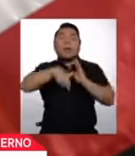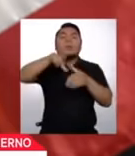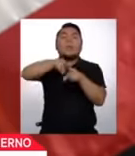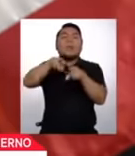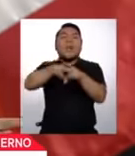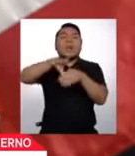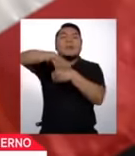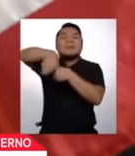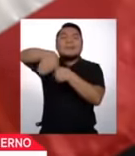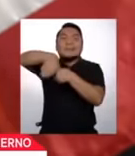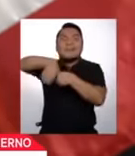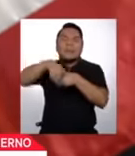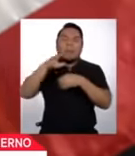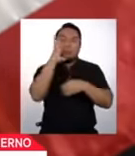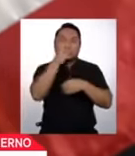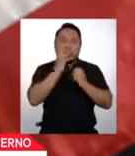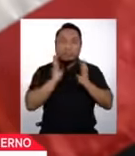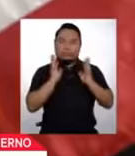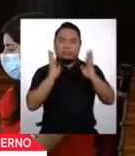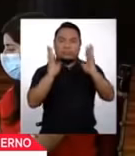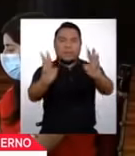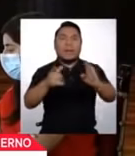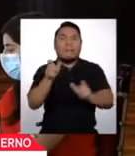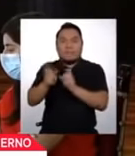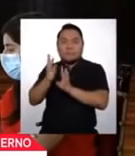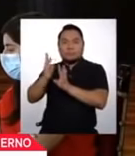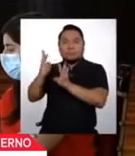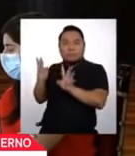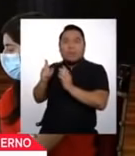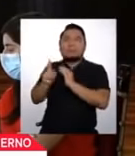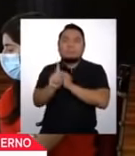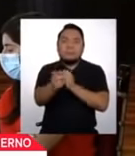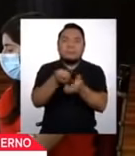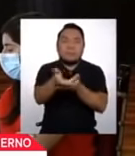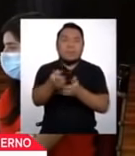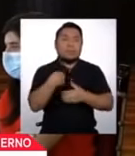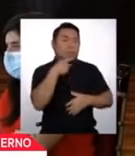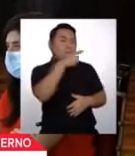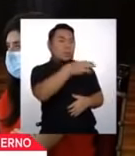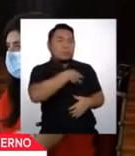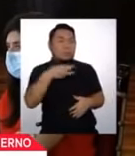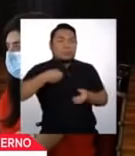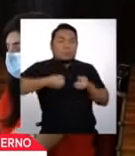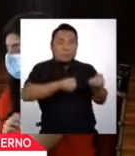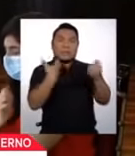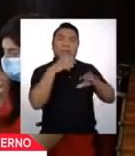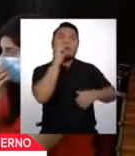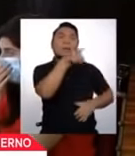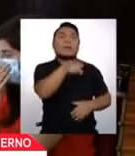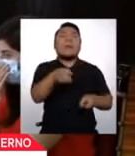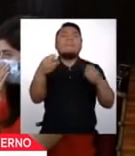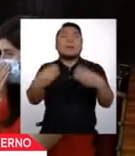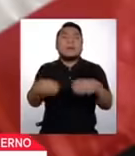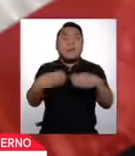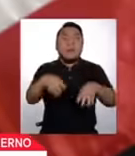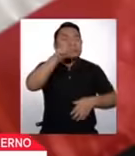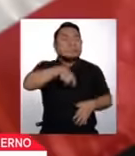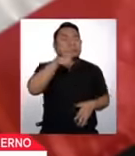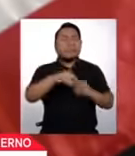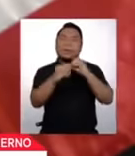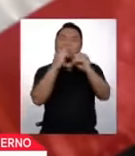Economía para sacar una norma que facilite también dar los recursos porque esto es una inversión. Un mercado